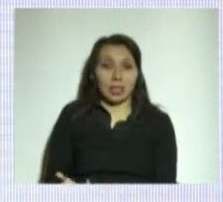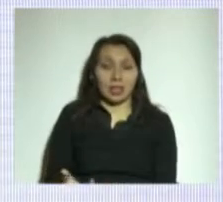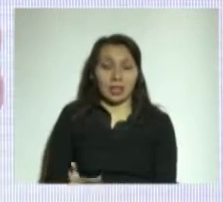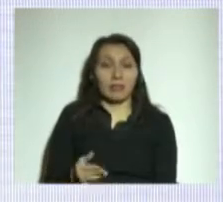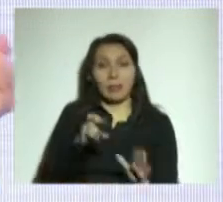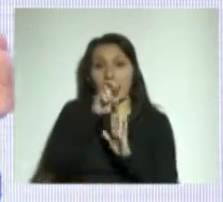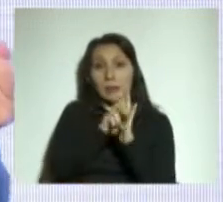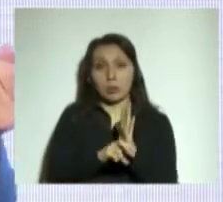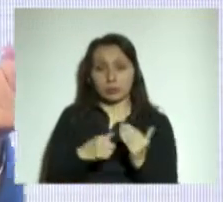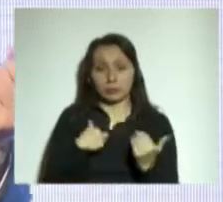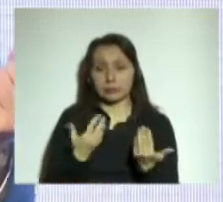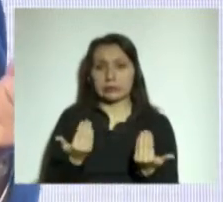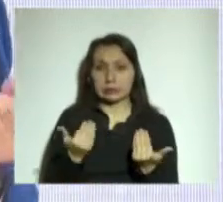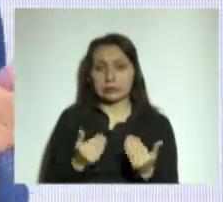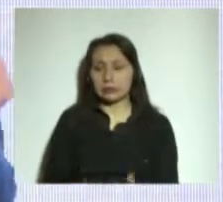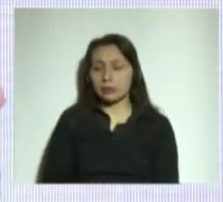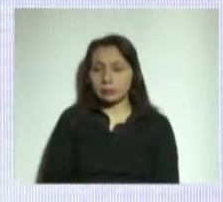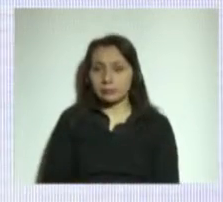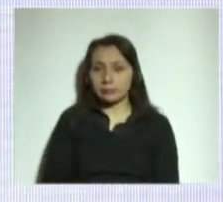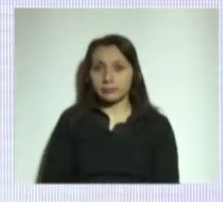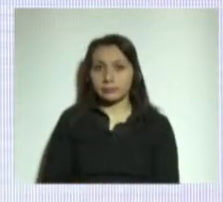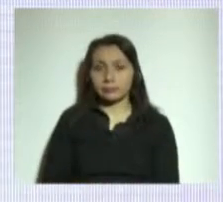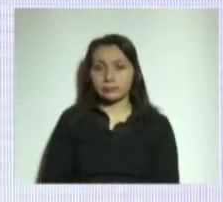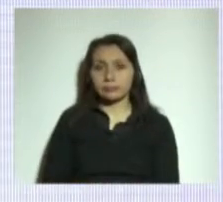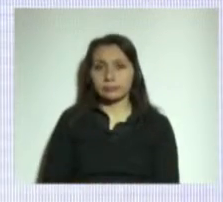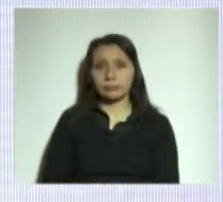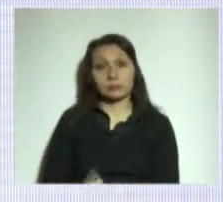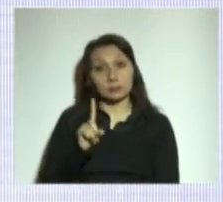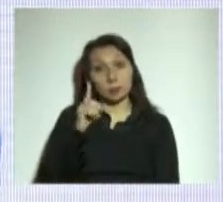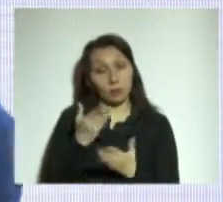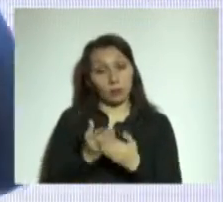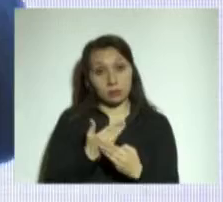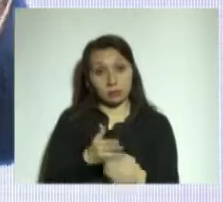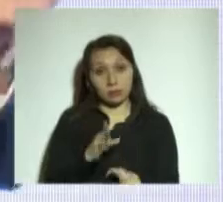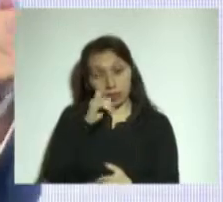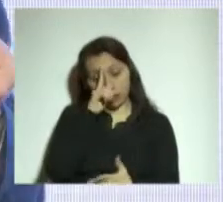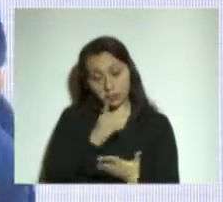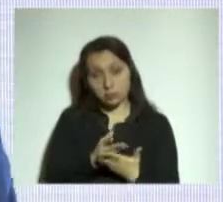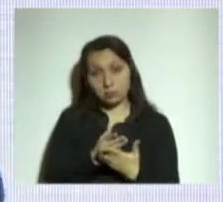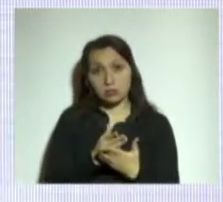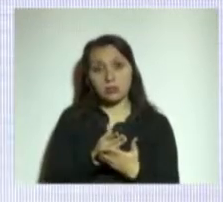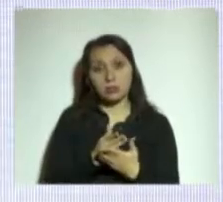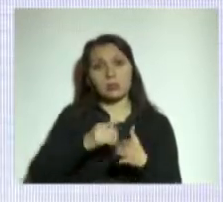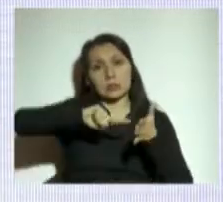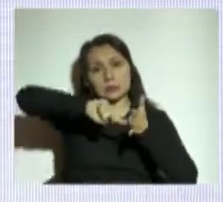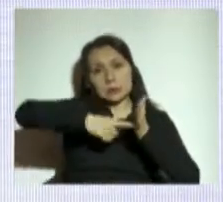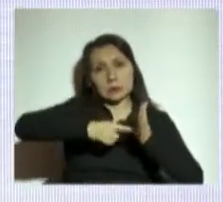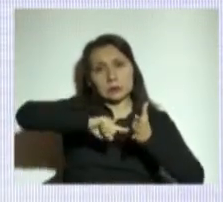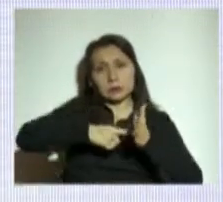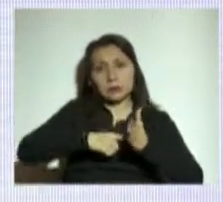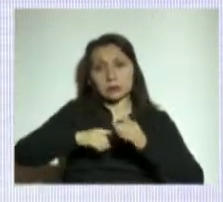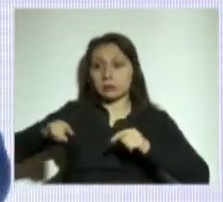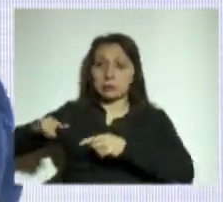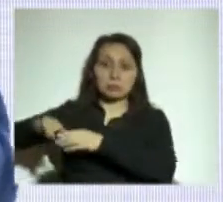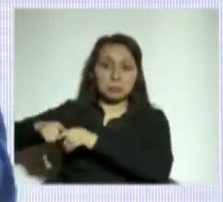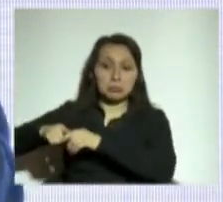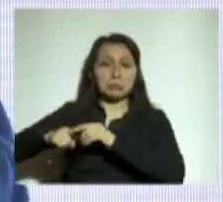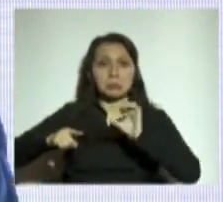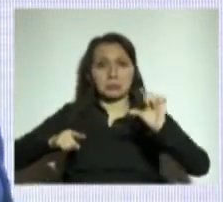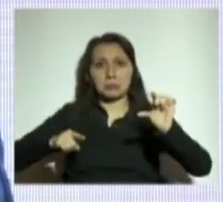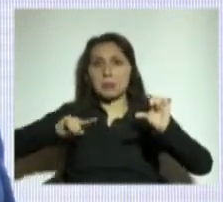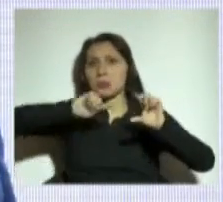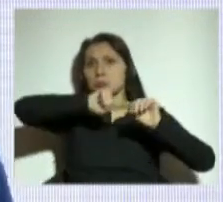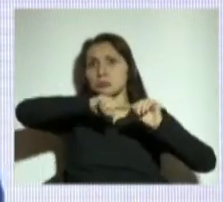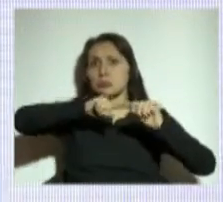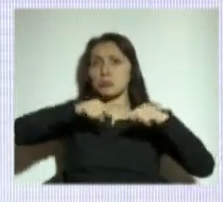el proyecto que tú necesitas. Y una vez que has decidido que vas a poner un tornillo y un destornillador, eliges si tiene que ser